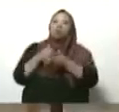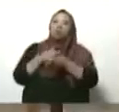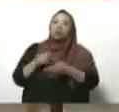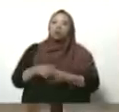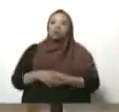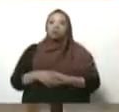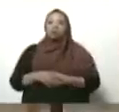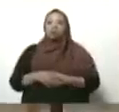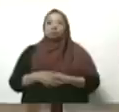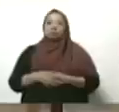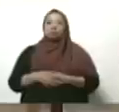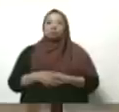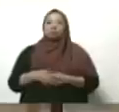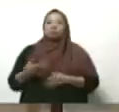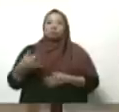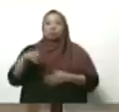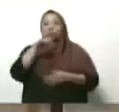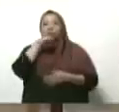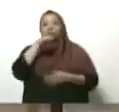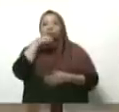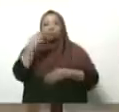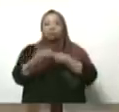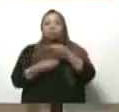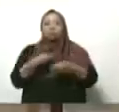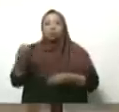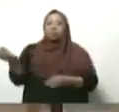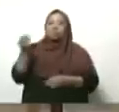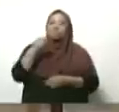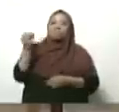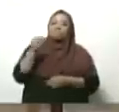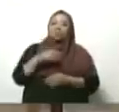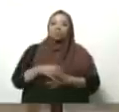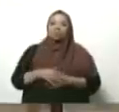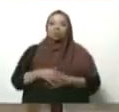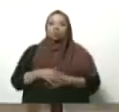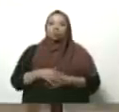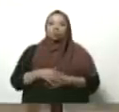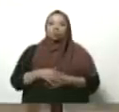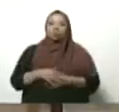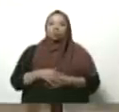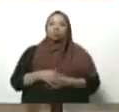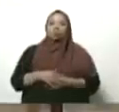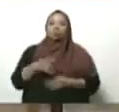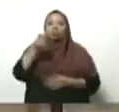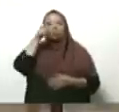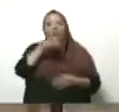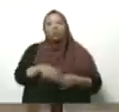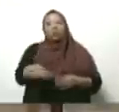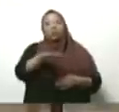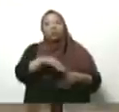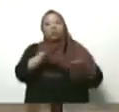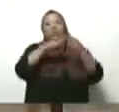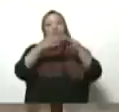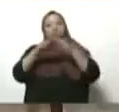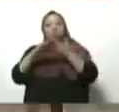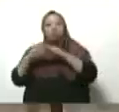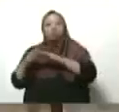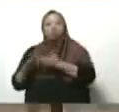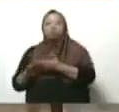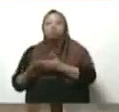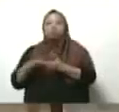está bien acercarla cada vez más más de lo que lo hemos logrado al pueblo ya la comunidad así que